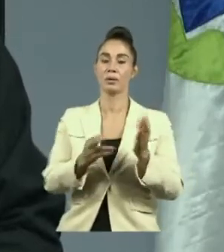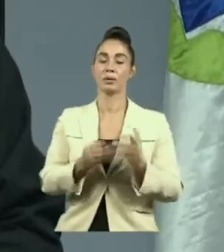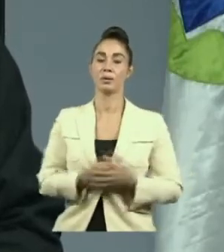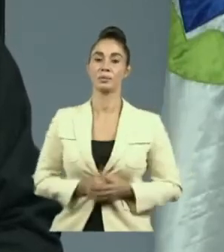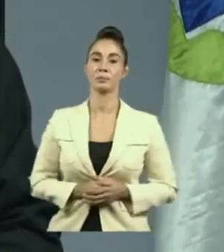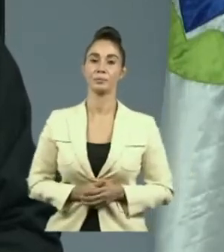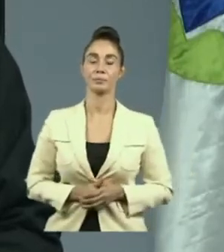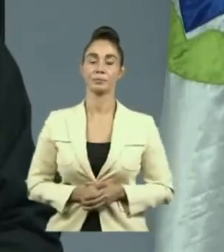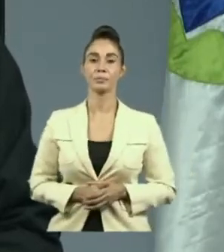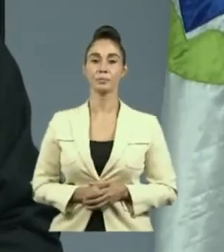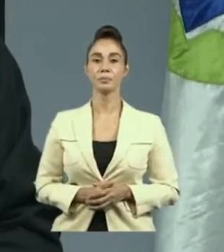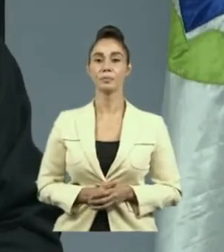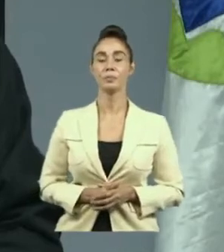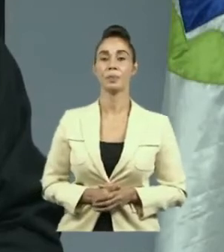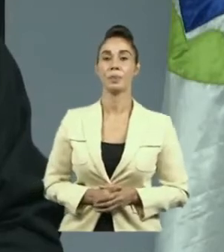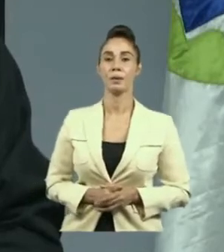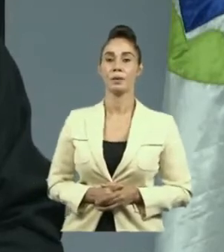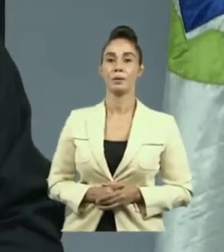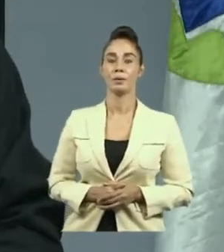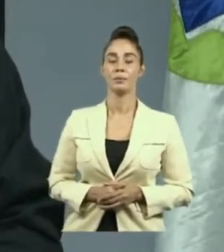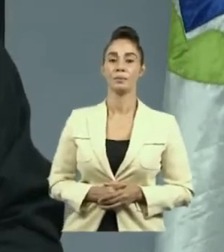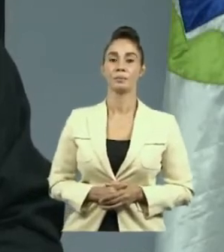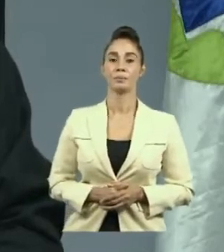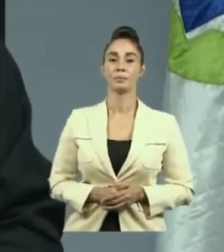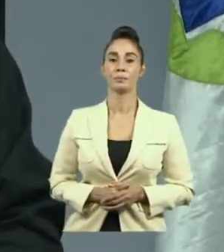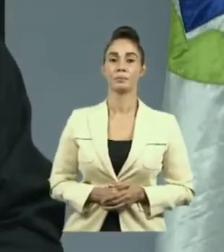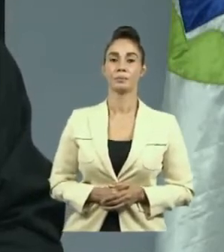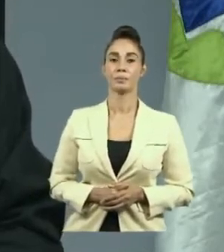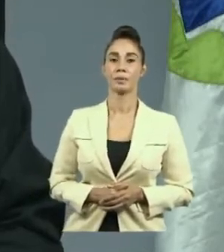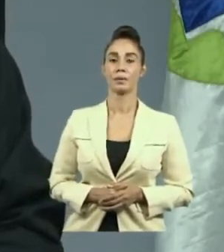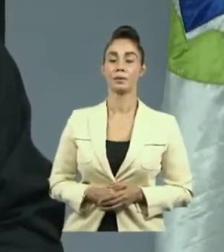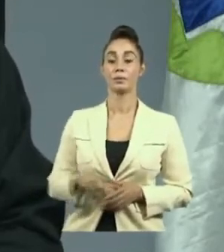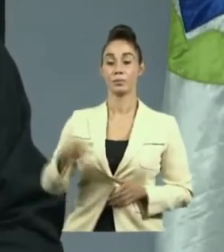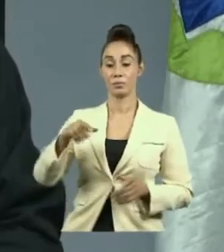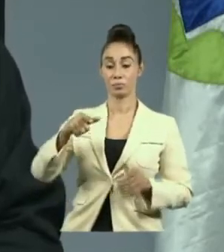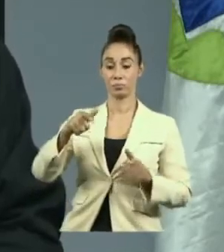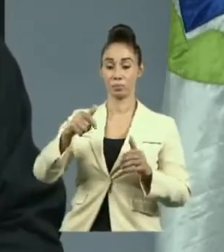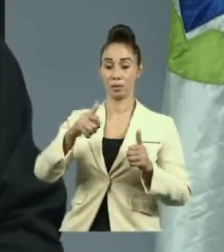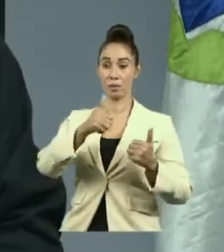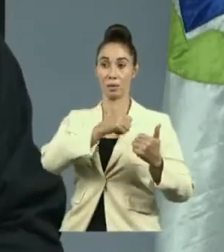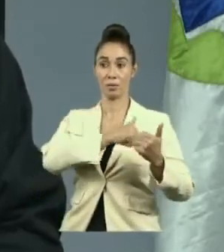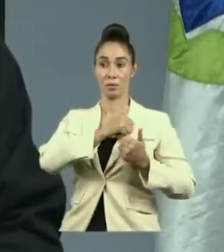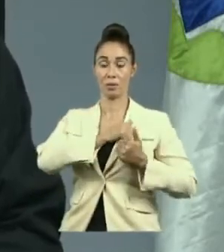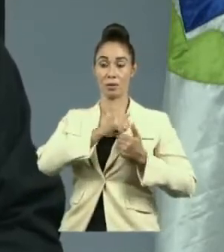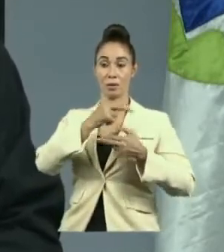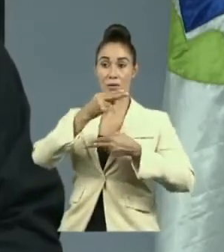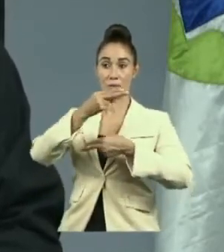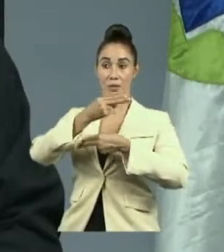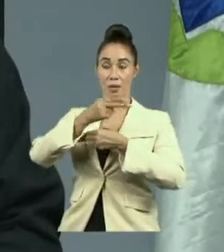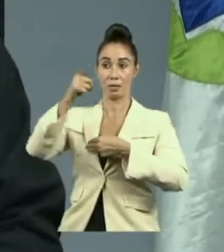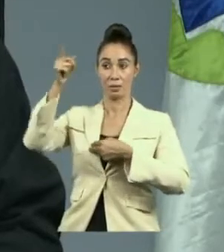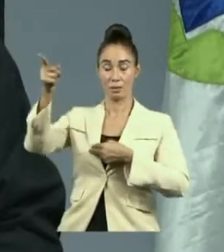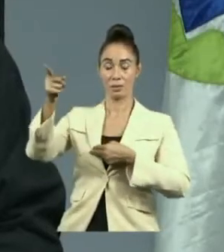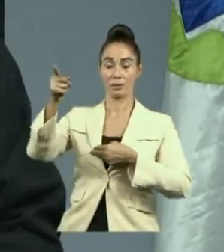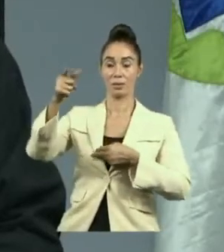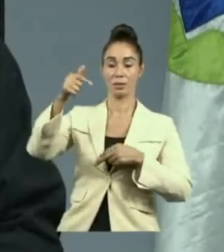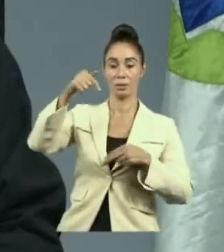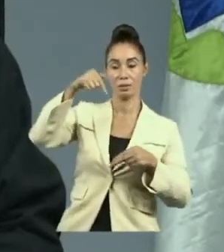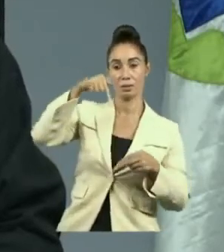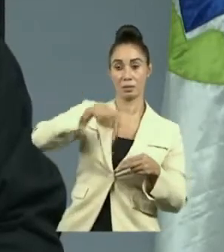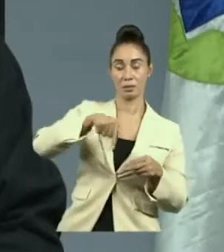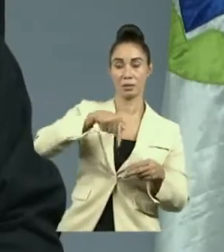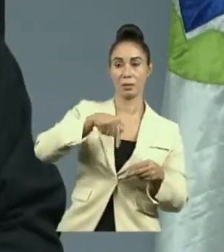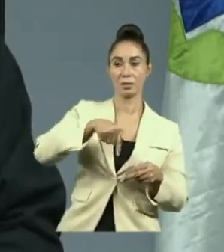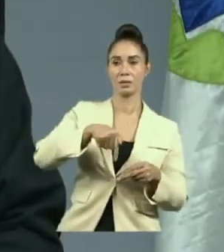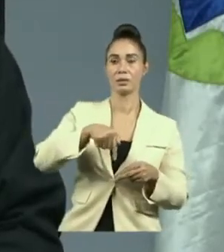en coordinación con las autoridades haitianas y sobre todo con lo